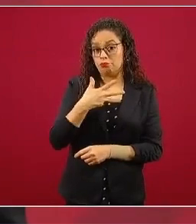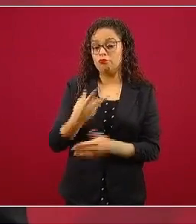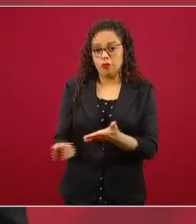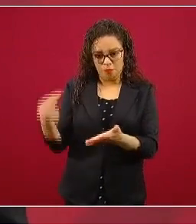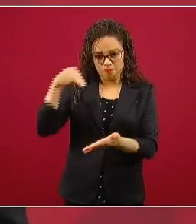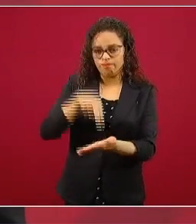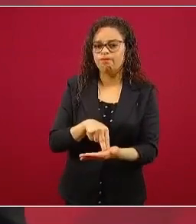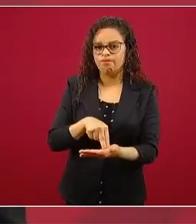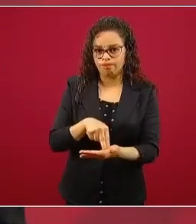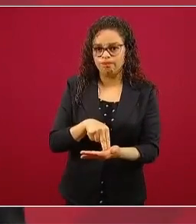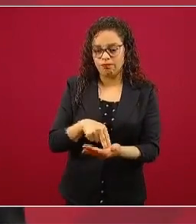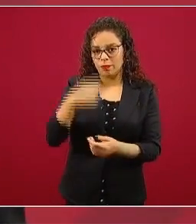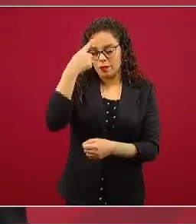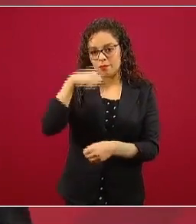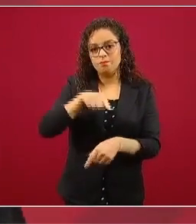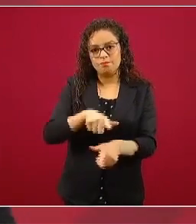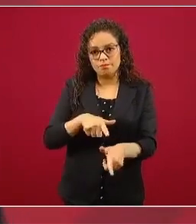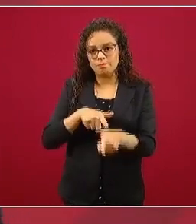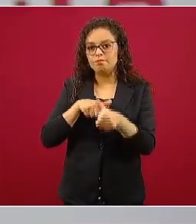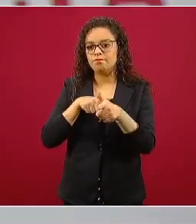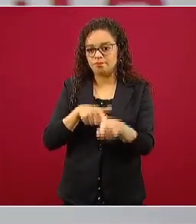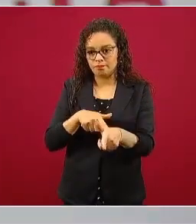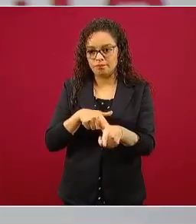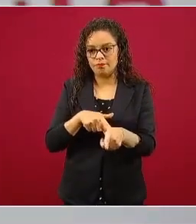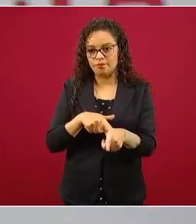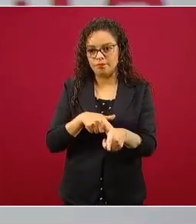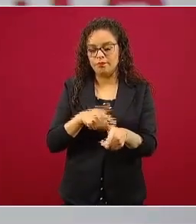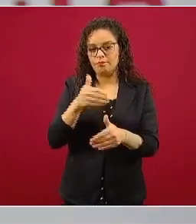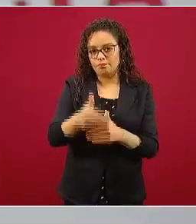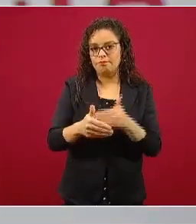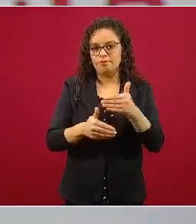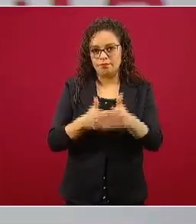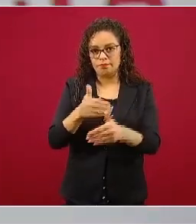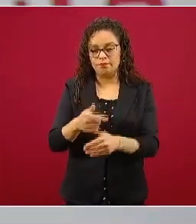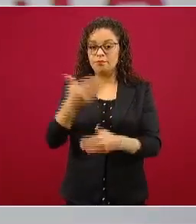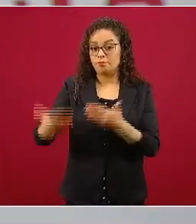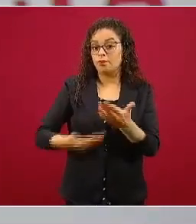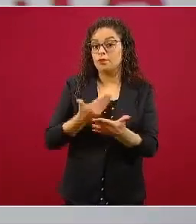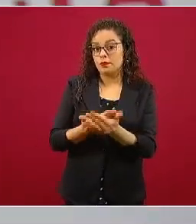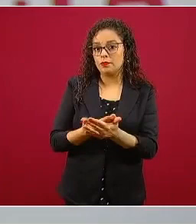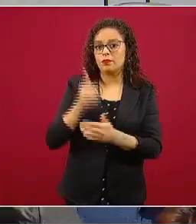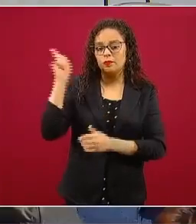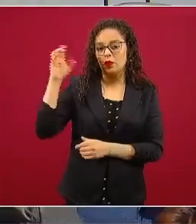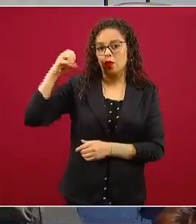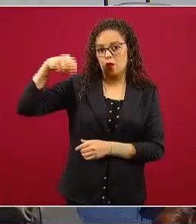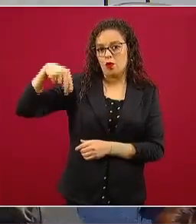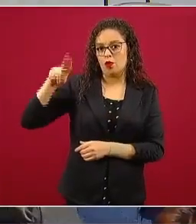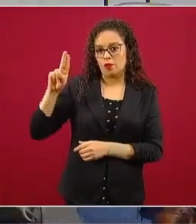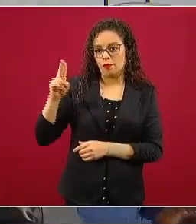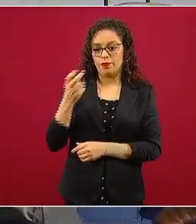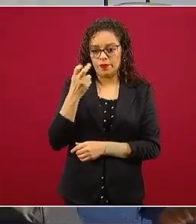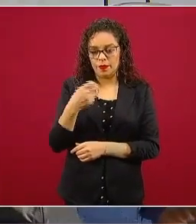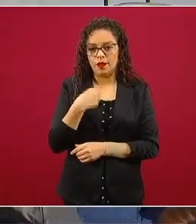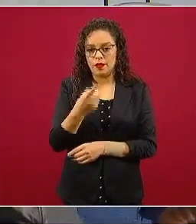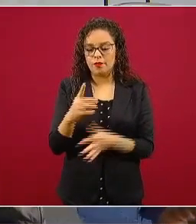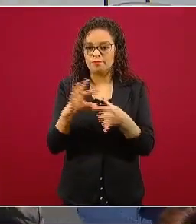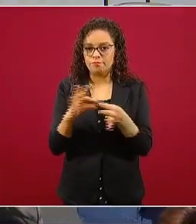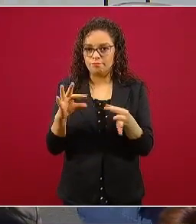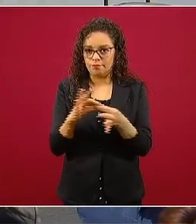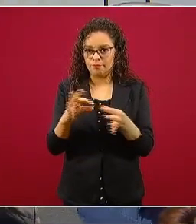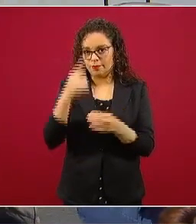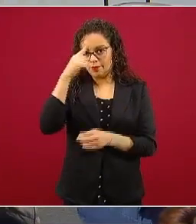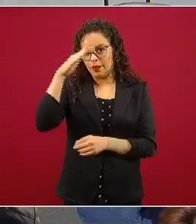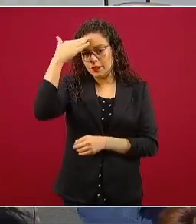de la resolución presentada ante la Asamblea General de las Naciones Unidas. Sería mi reporte para ustedes. Y